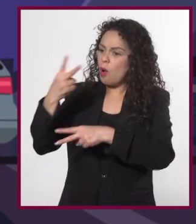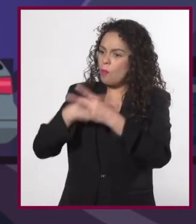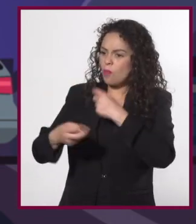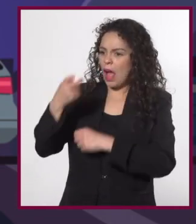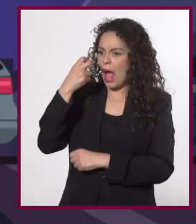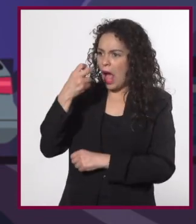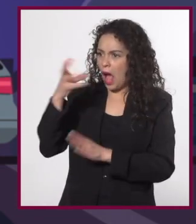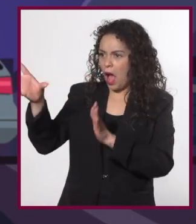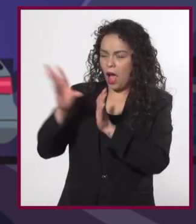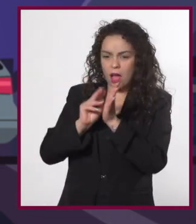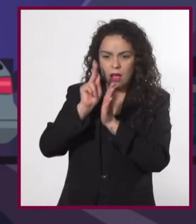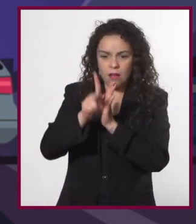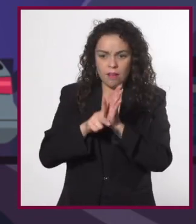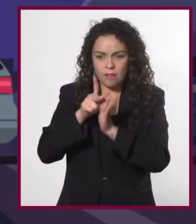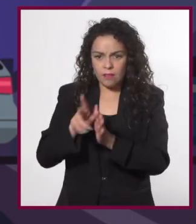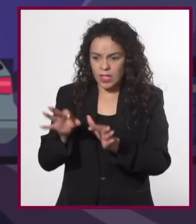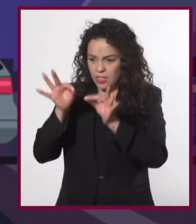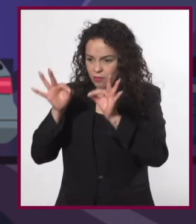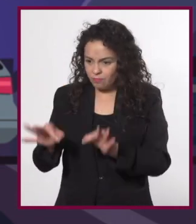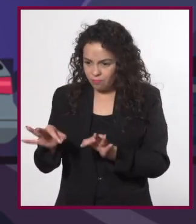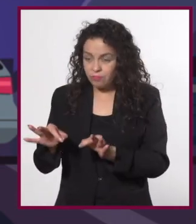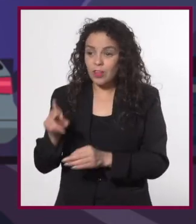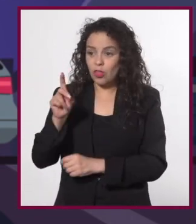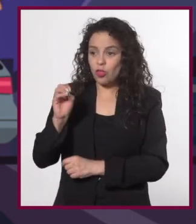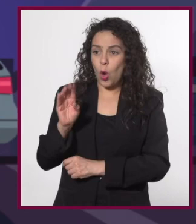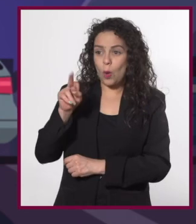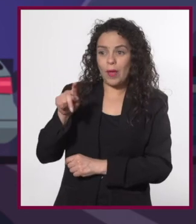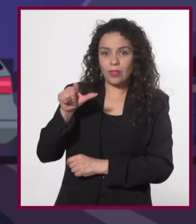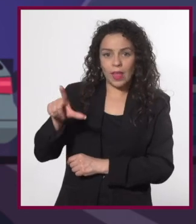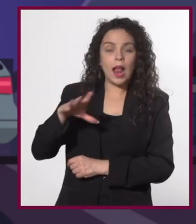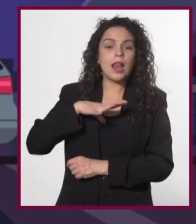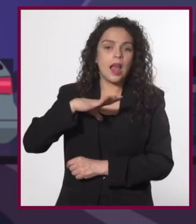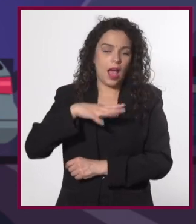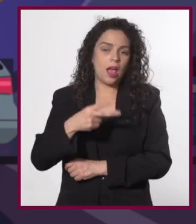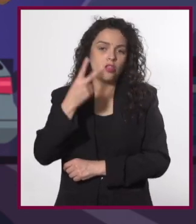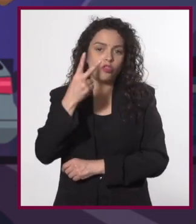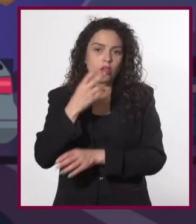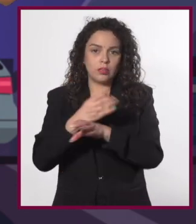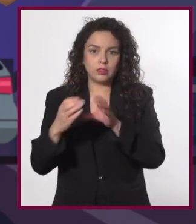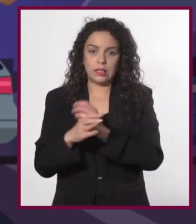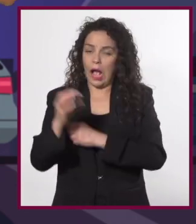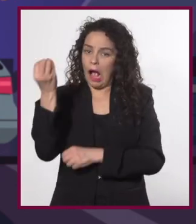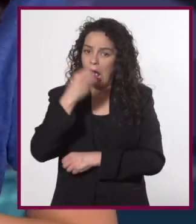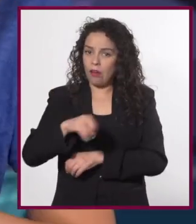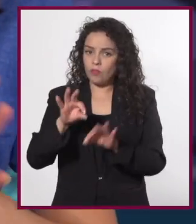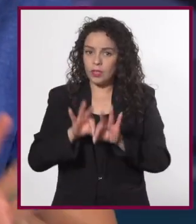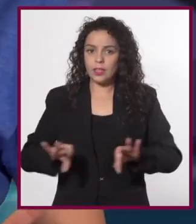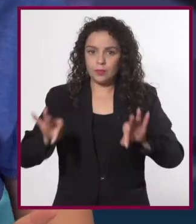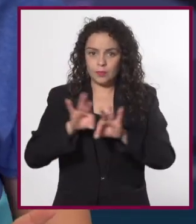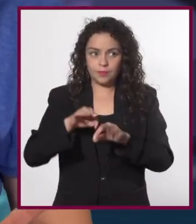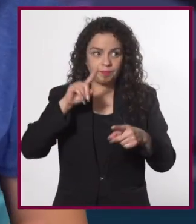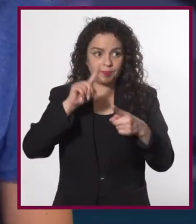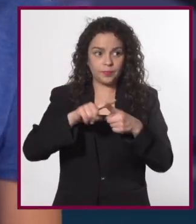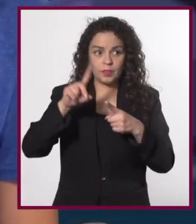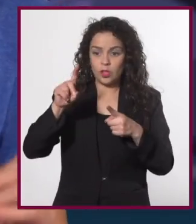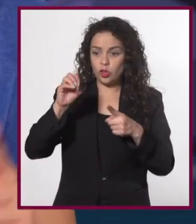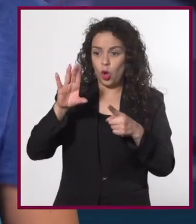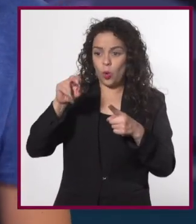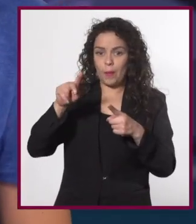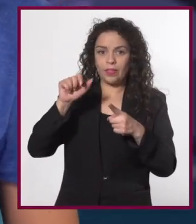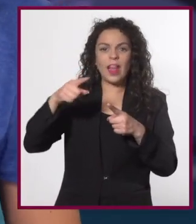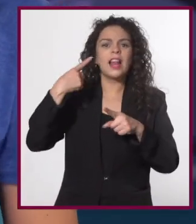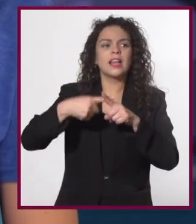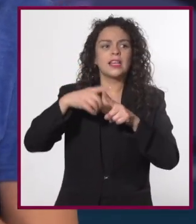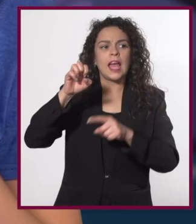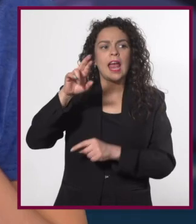cuáles son sus principales características, hay dos grandes obras que son referencia obligada: el documental de Eric